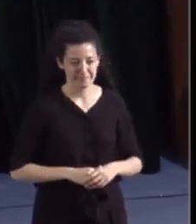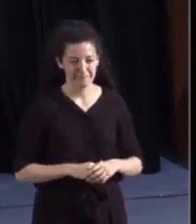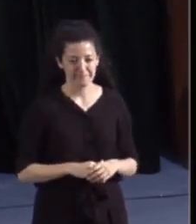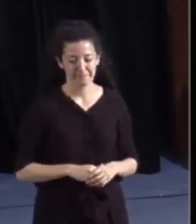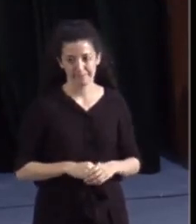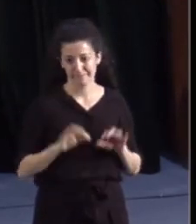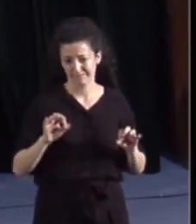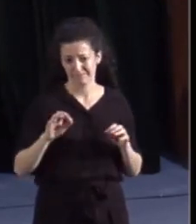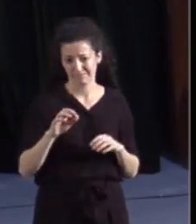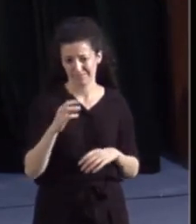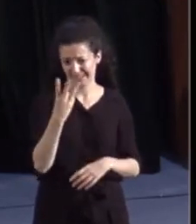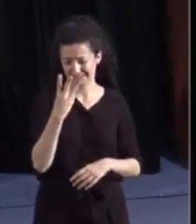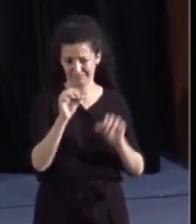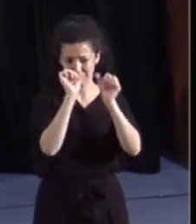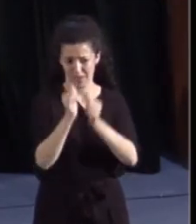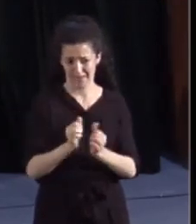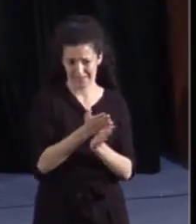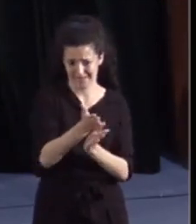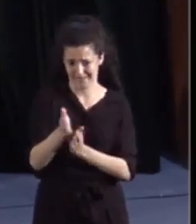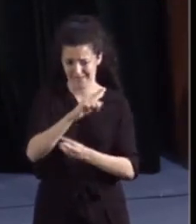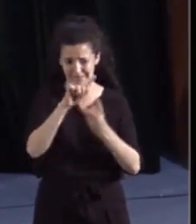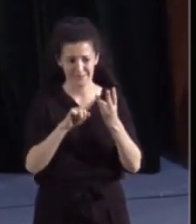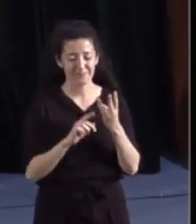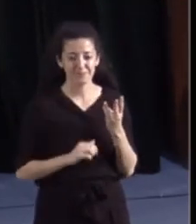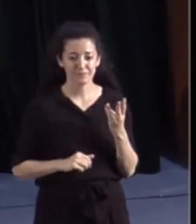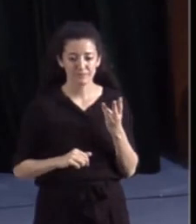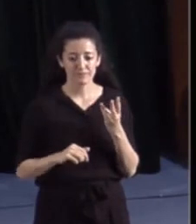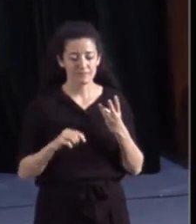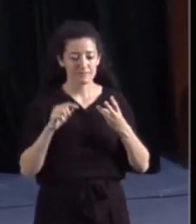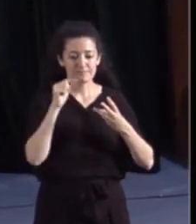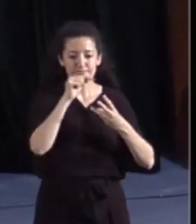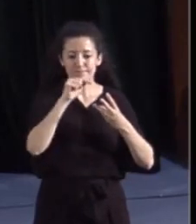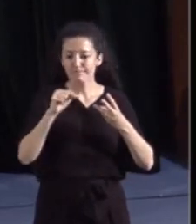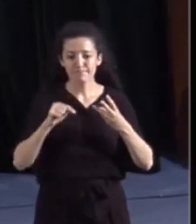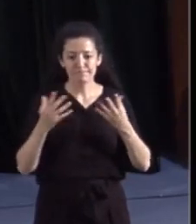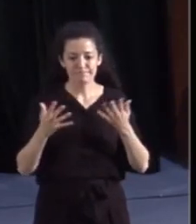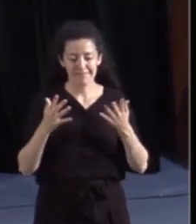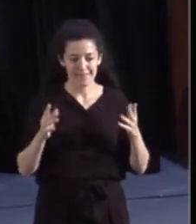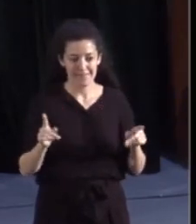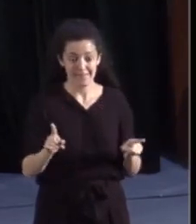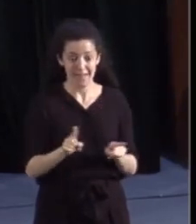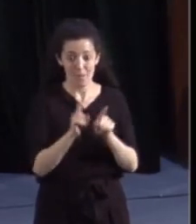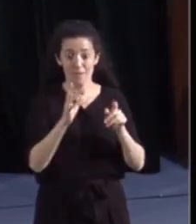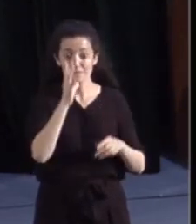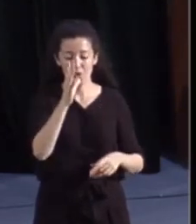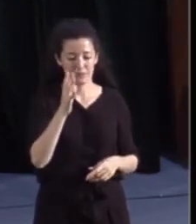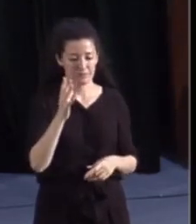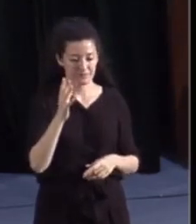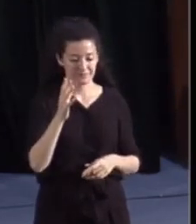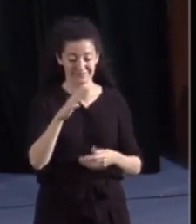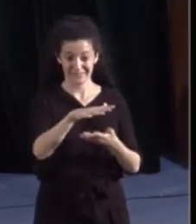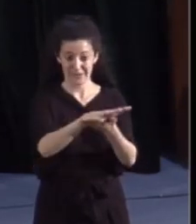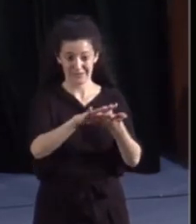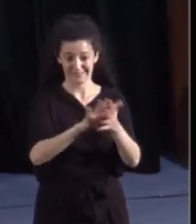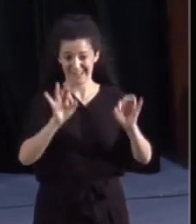las tres modalidades. Cualquiera que sean las modalidades, vamos a tener que, por el hecho de tener una lengua visual en